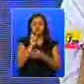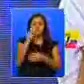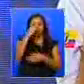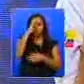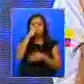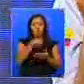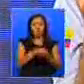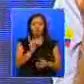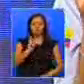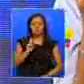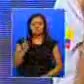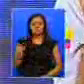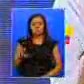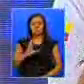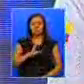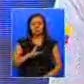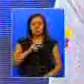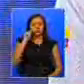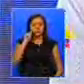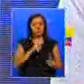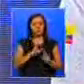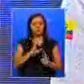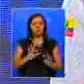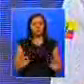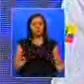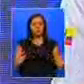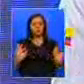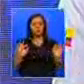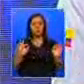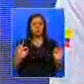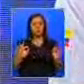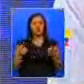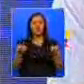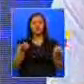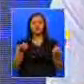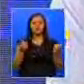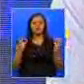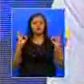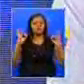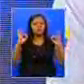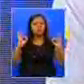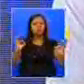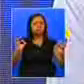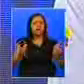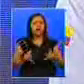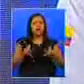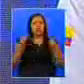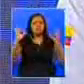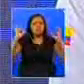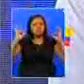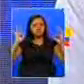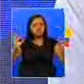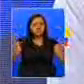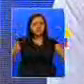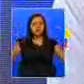ella fue a ver el nivel de tecnología, el nivel de excelencia, los controles de seguridad en